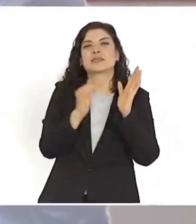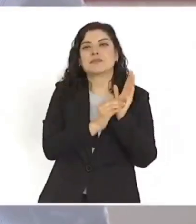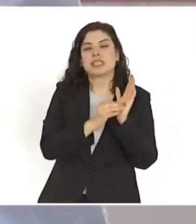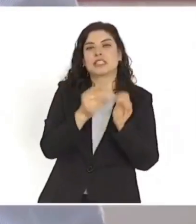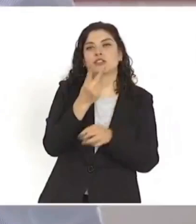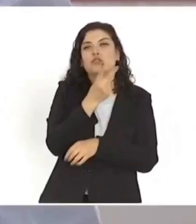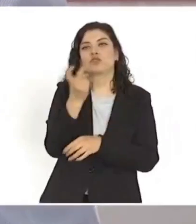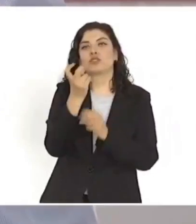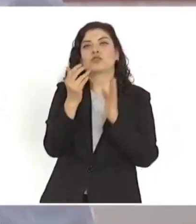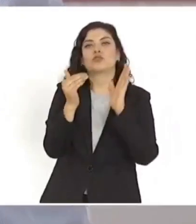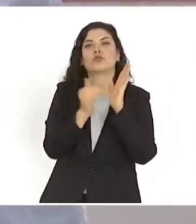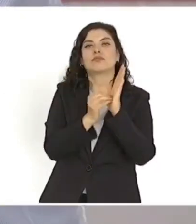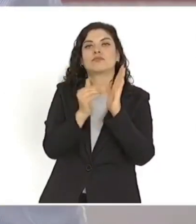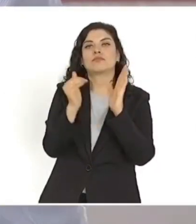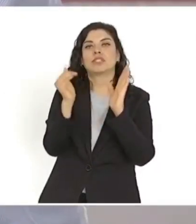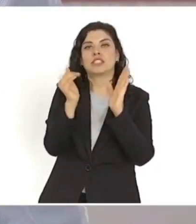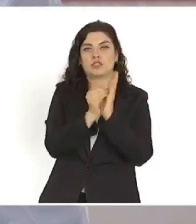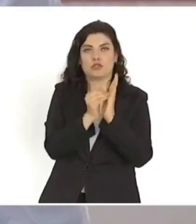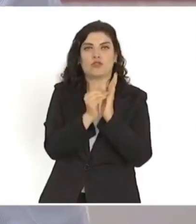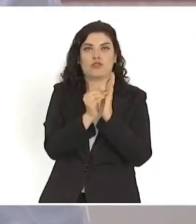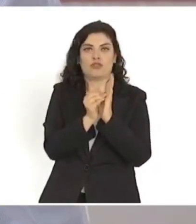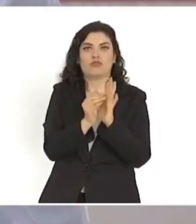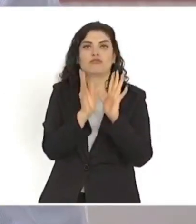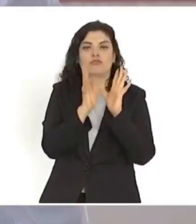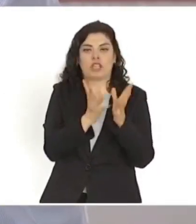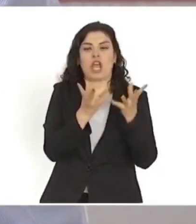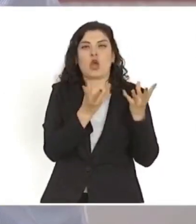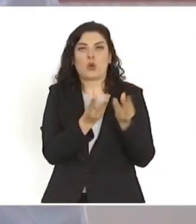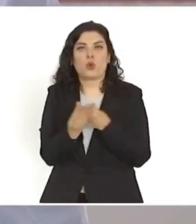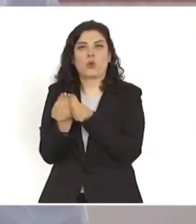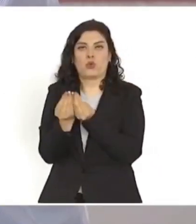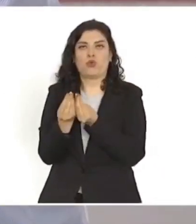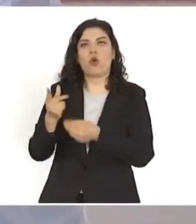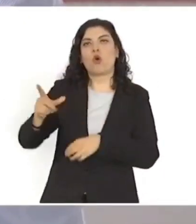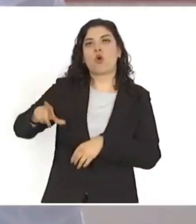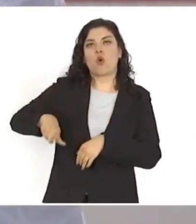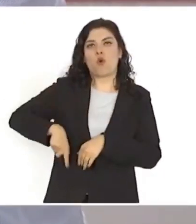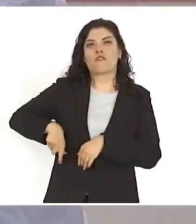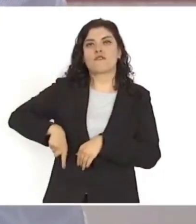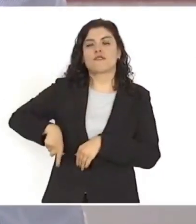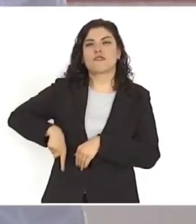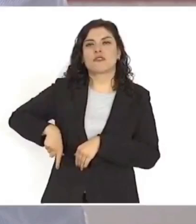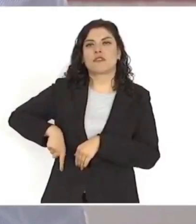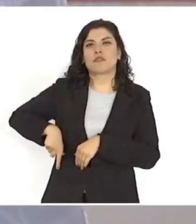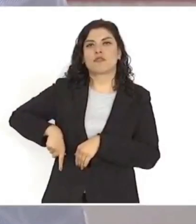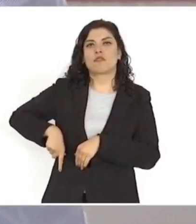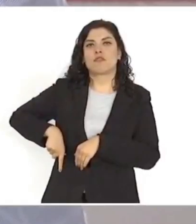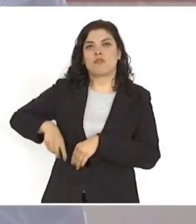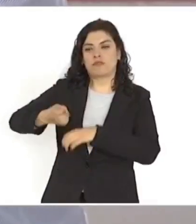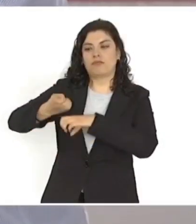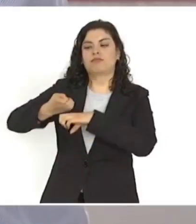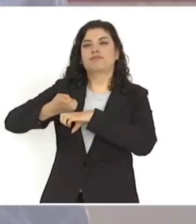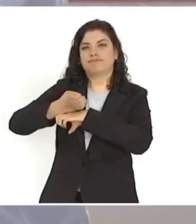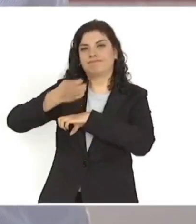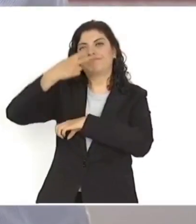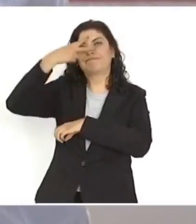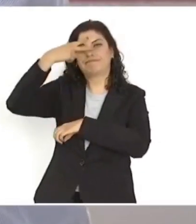10,200 millones de pesos que estamos haciendo también en coordinación con el gobierno del Estado de México.